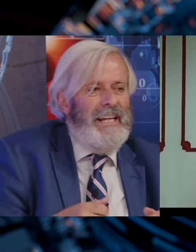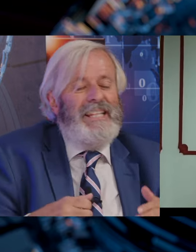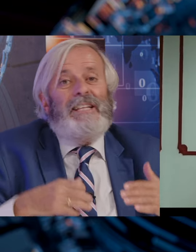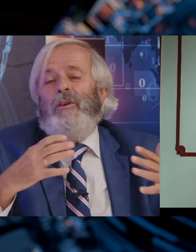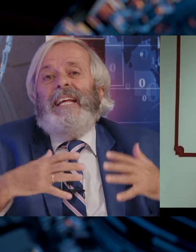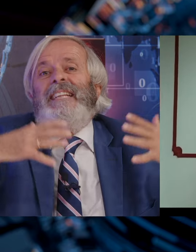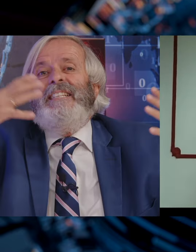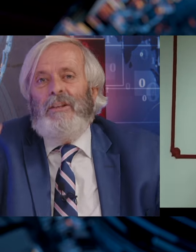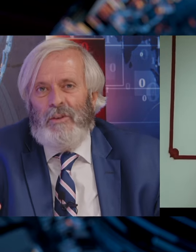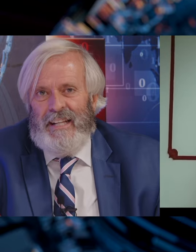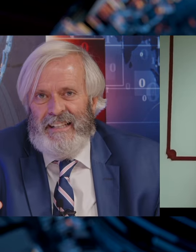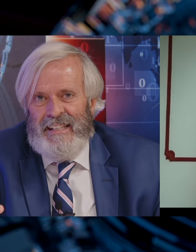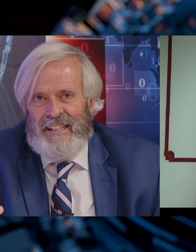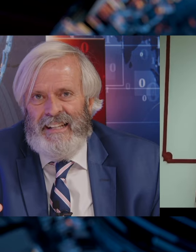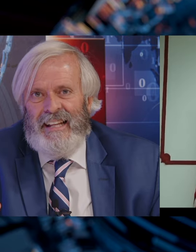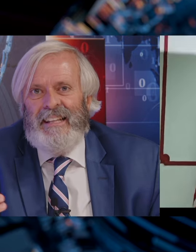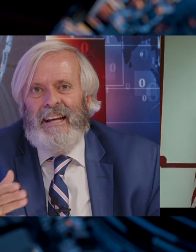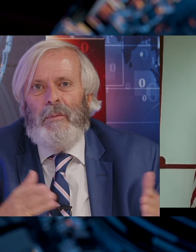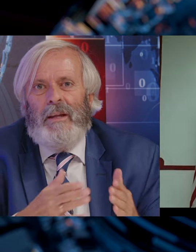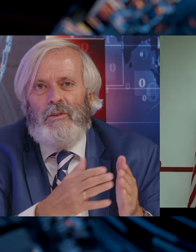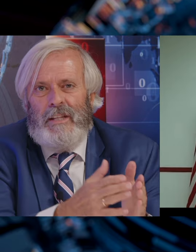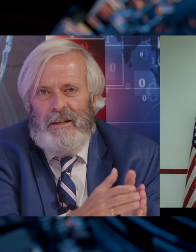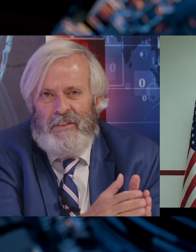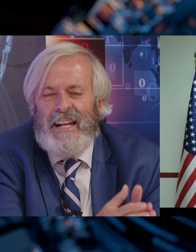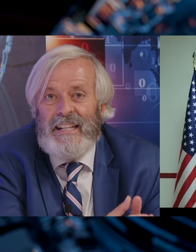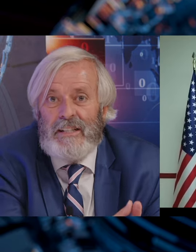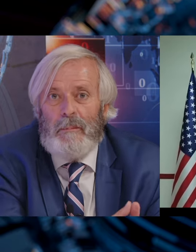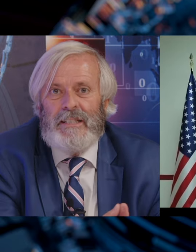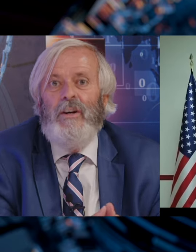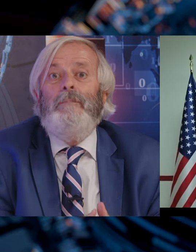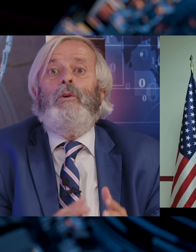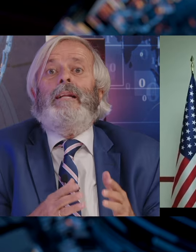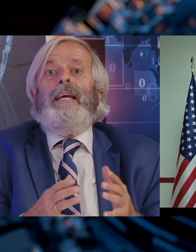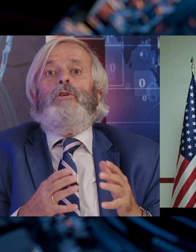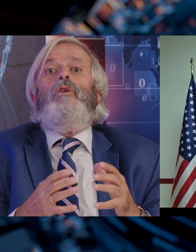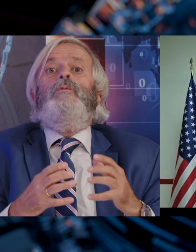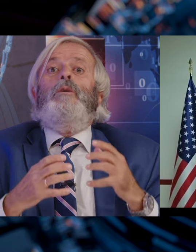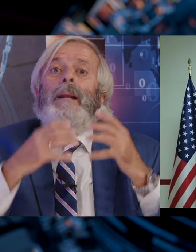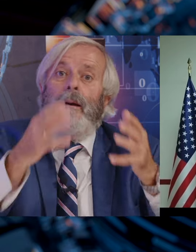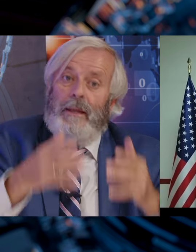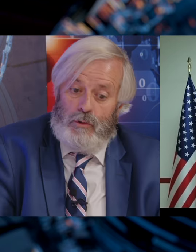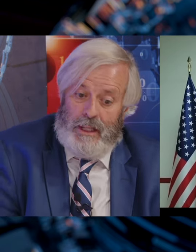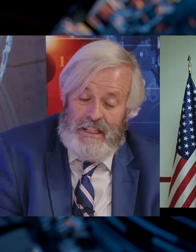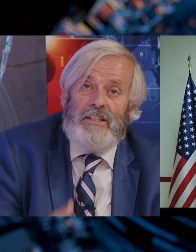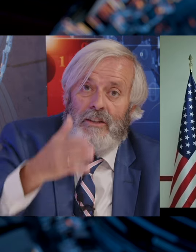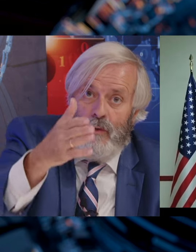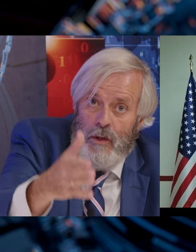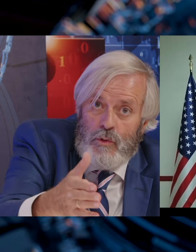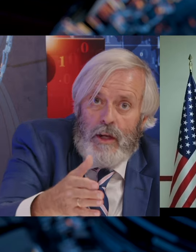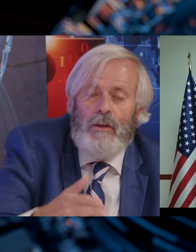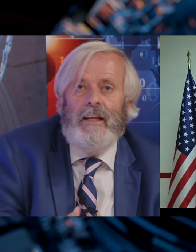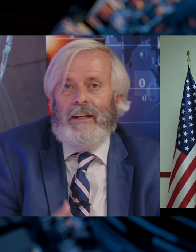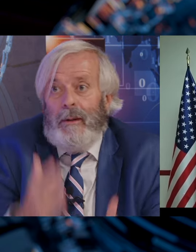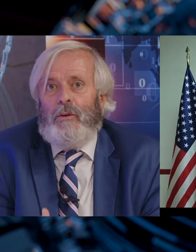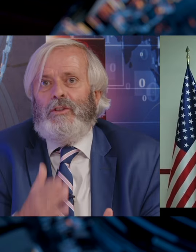pero el dictador el gran dictador de la de la de la de la época de los del finales del siglo pasado por el que todo el mundo peleaba y los sandinistas